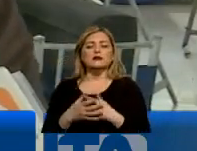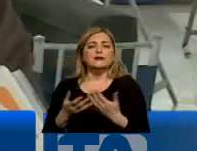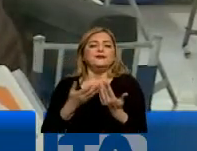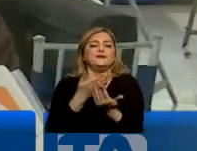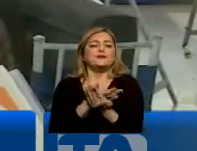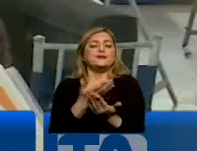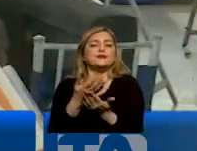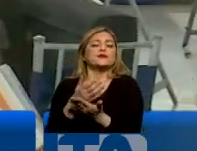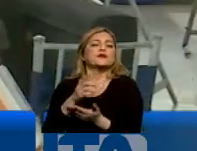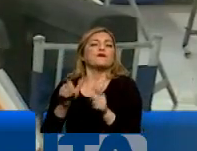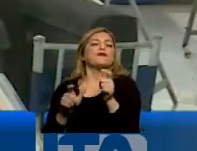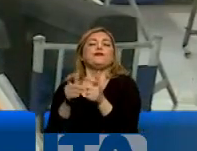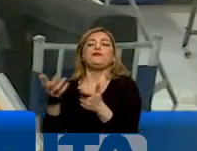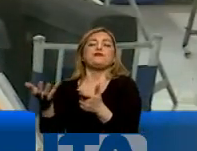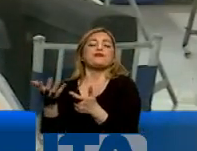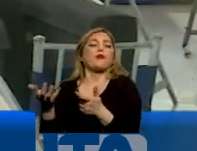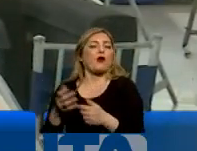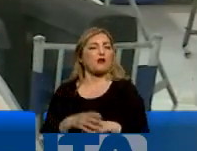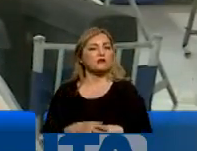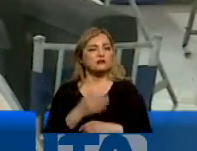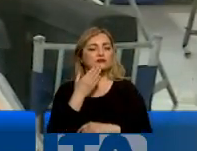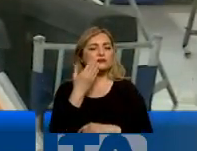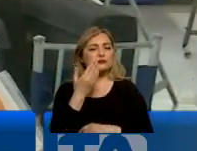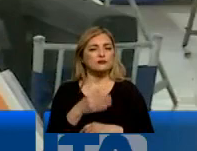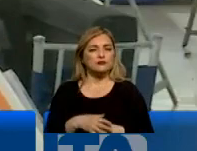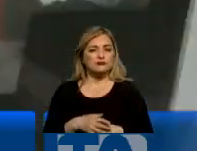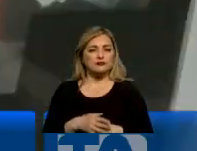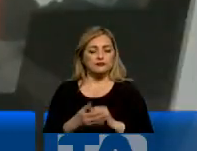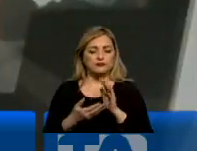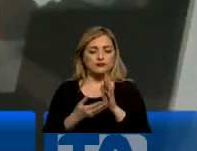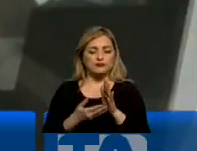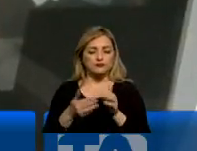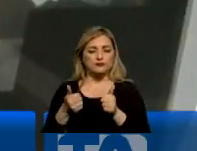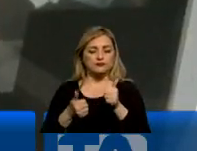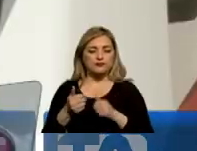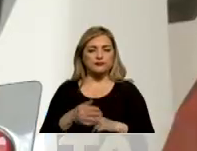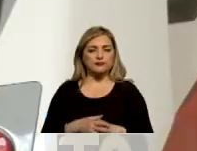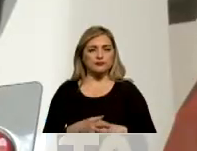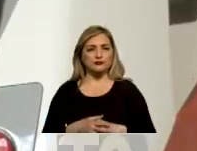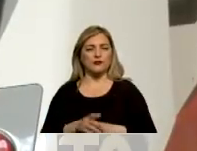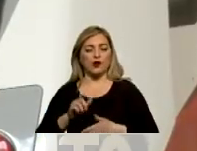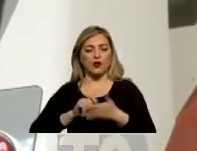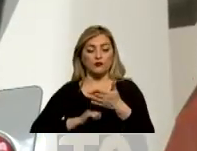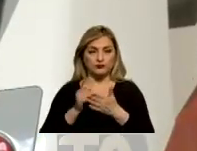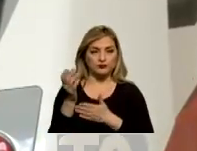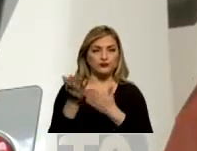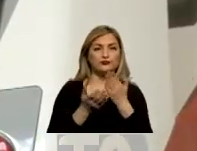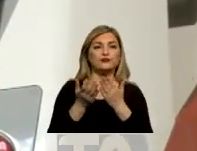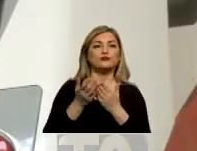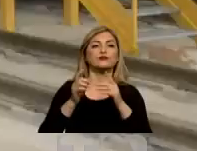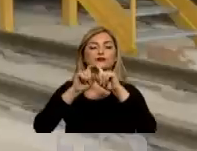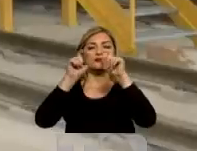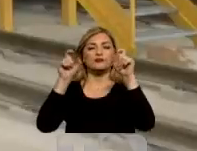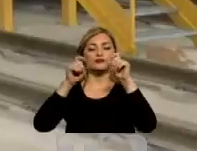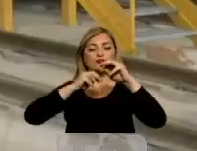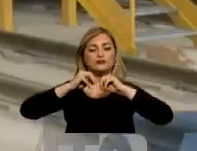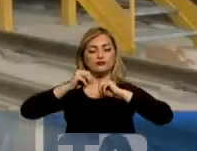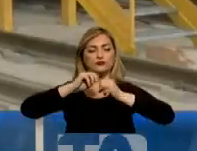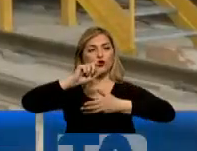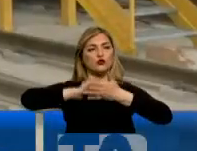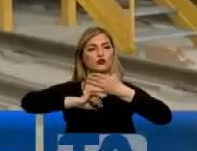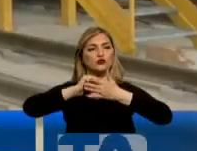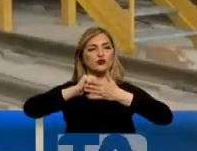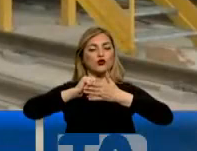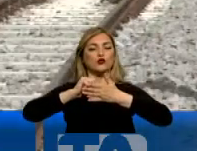C a la ciudad? ¿En qué condiciones? ¿Cómo es el modelo? Con la contratación por servicios, la empresa del metro contratará a